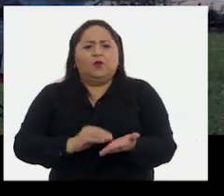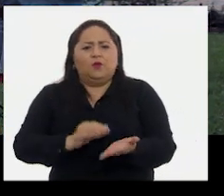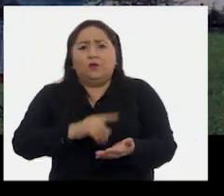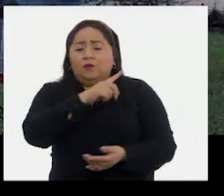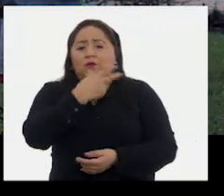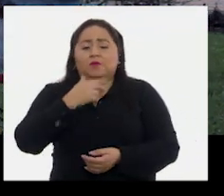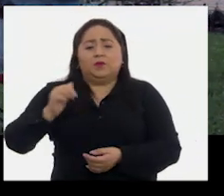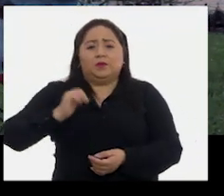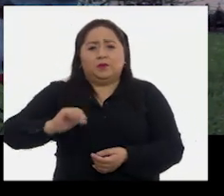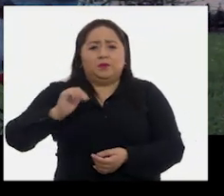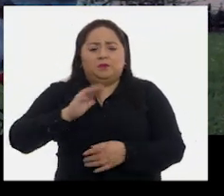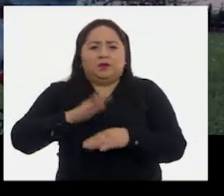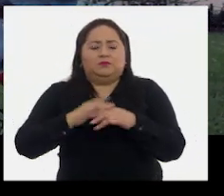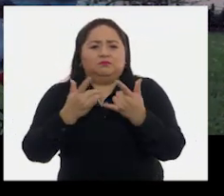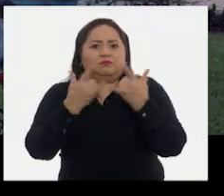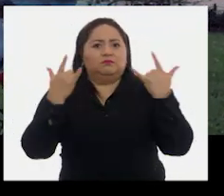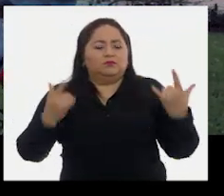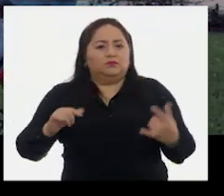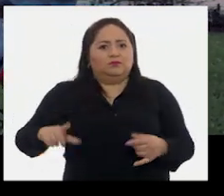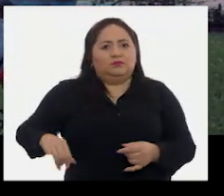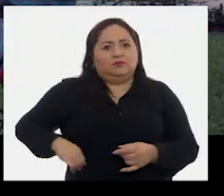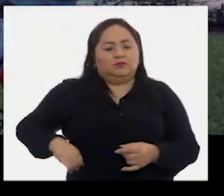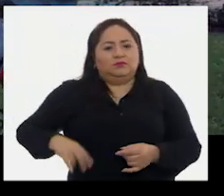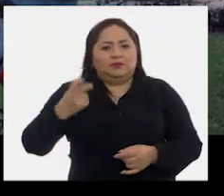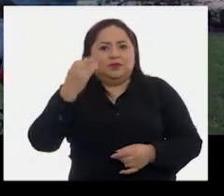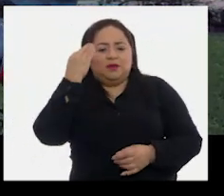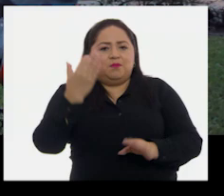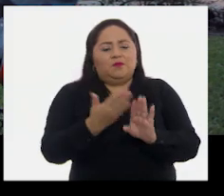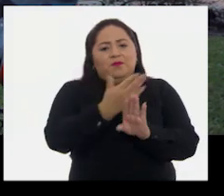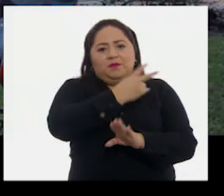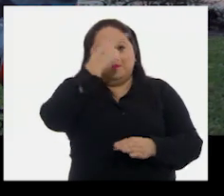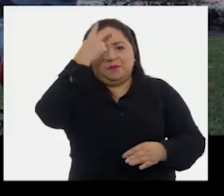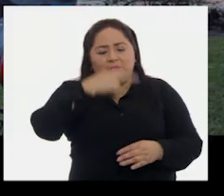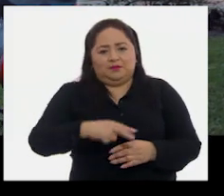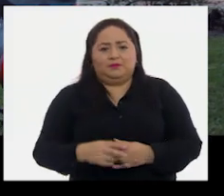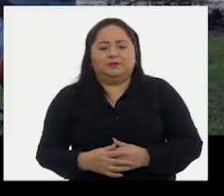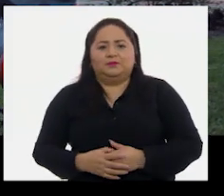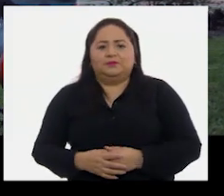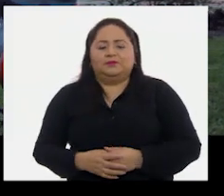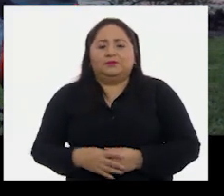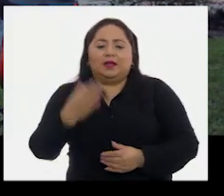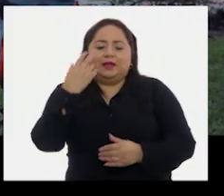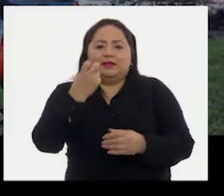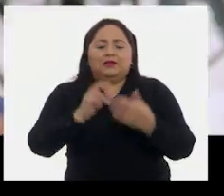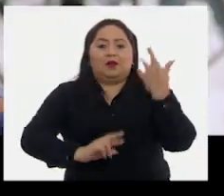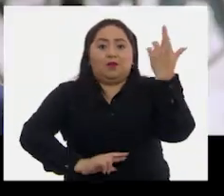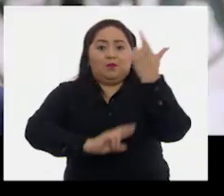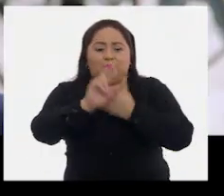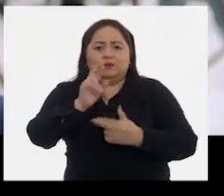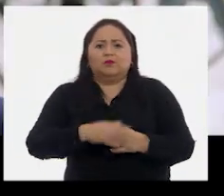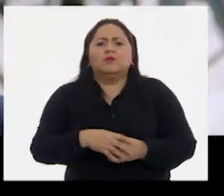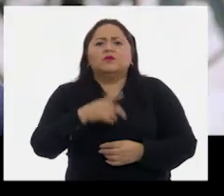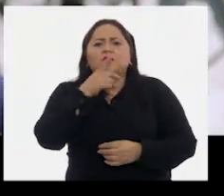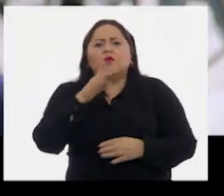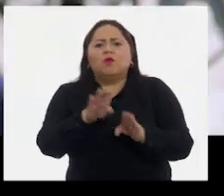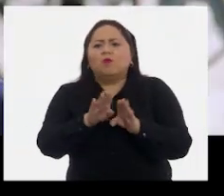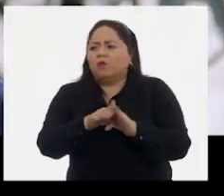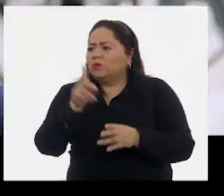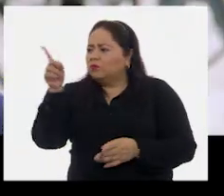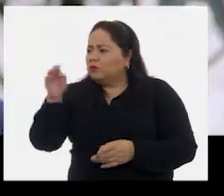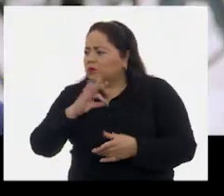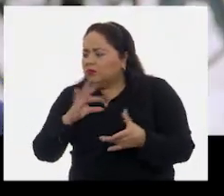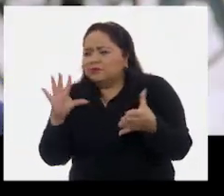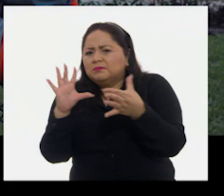los estereotipos de lo mexicano y del florecimiento de la revolución? ¿Cómo lo puedes